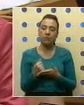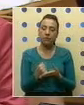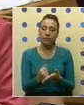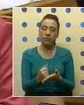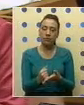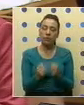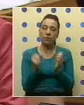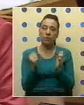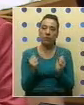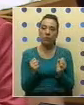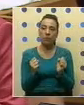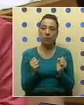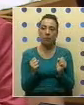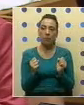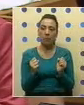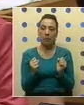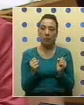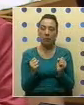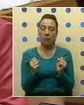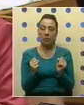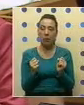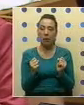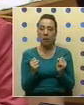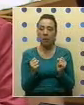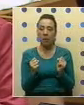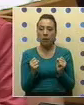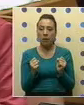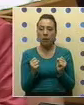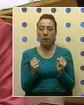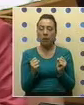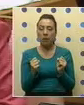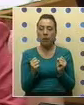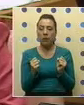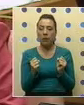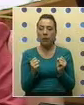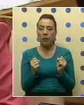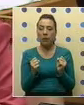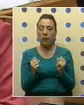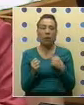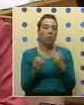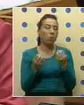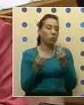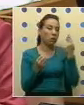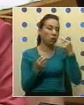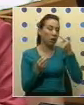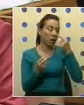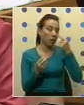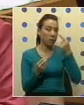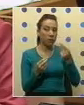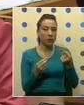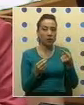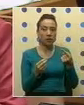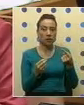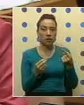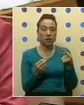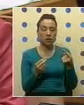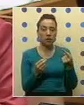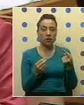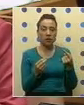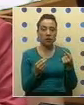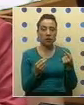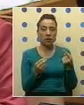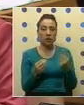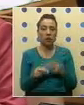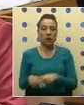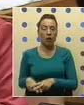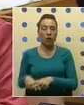que vamos a caer, como lo hemos visto ya muchas veces en nuestro territorio, que los